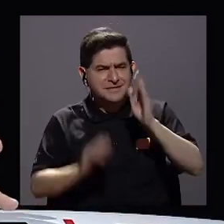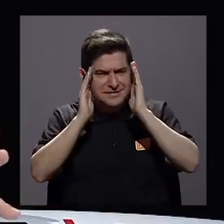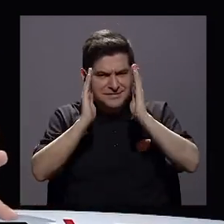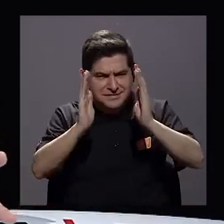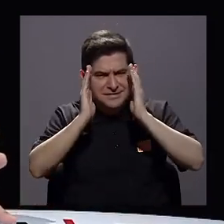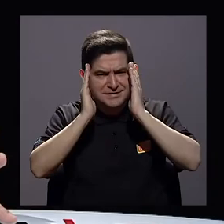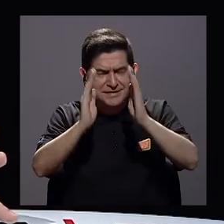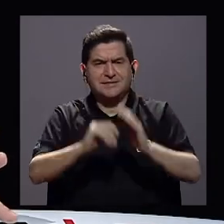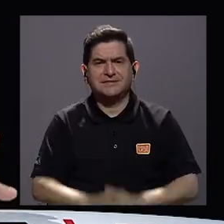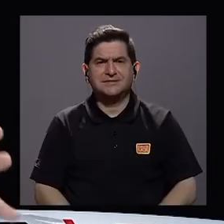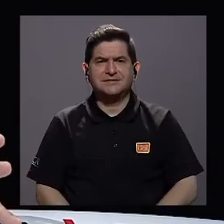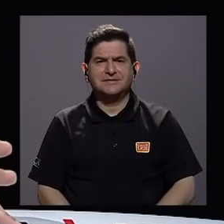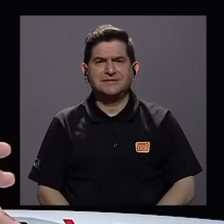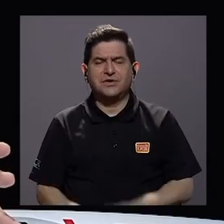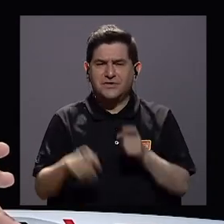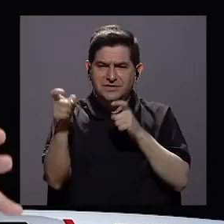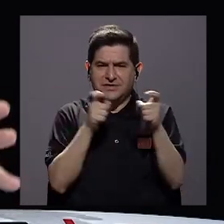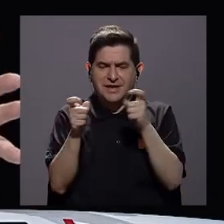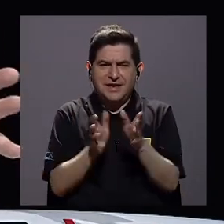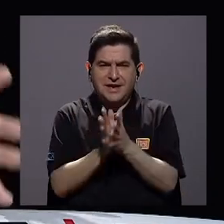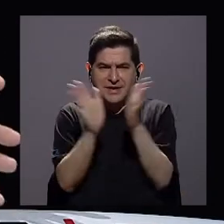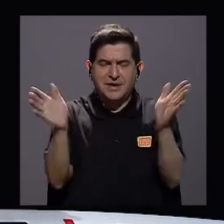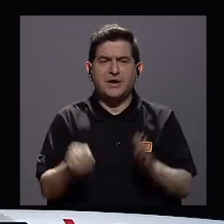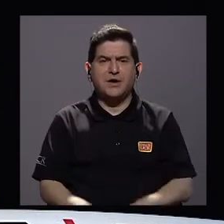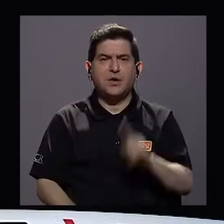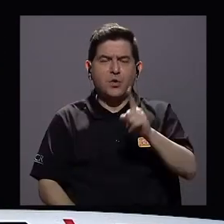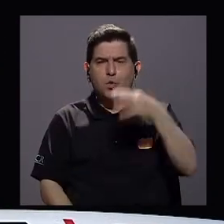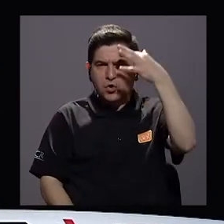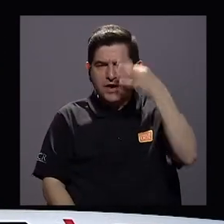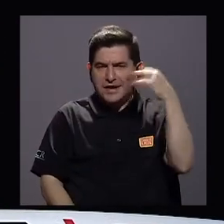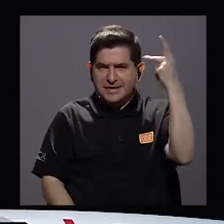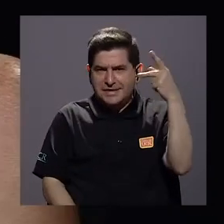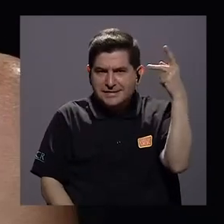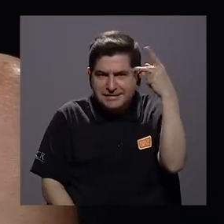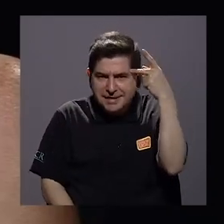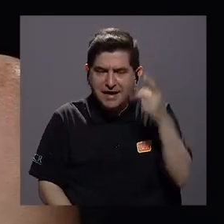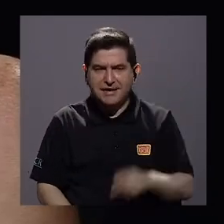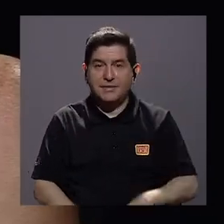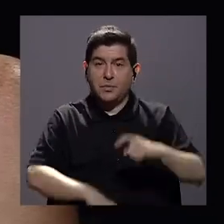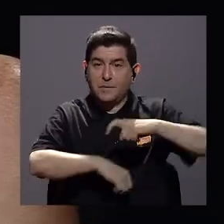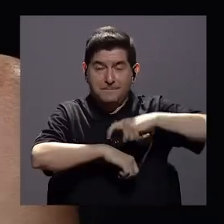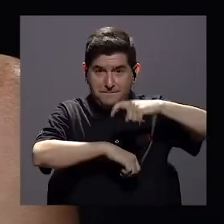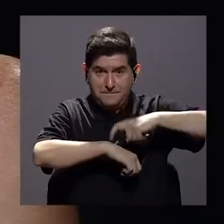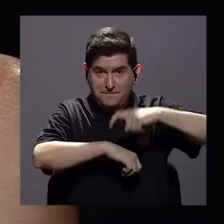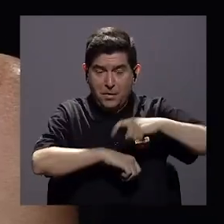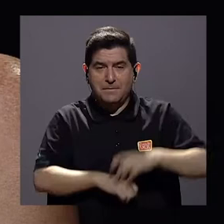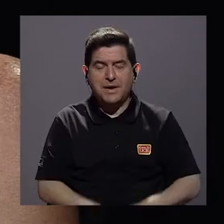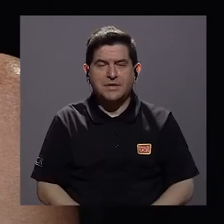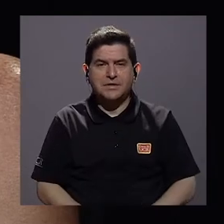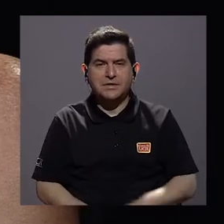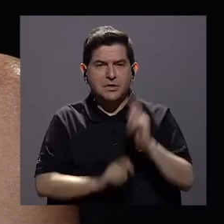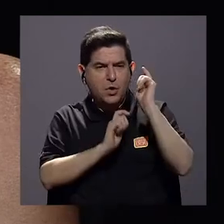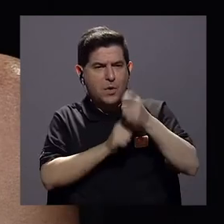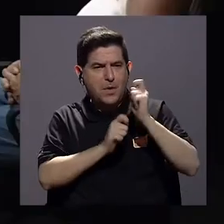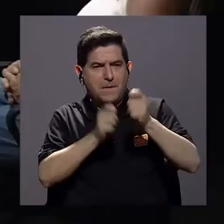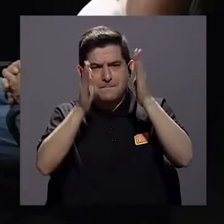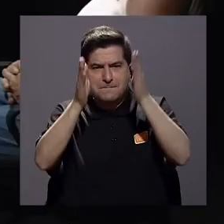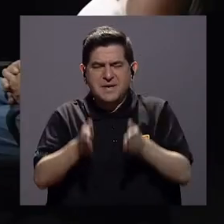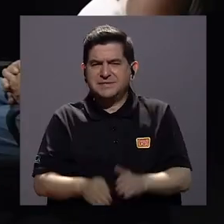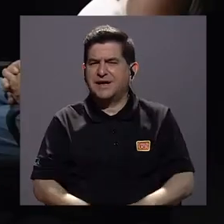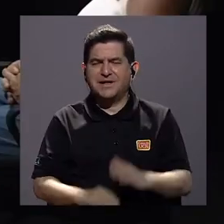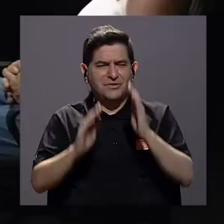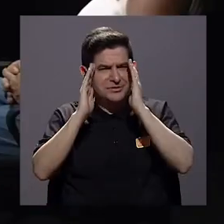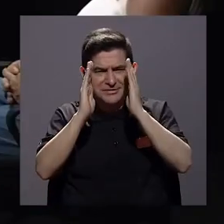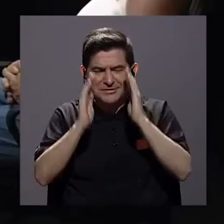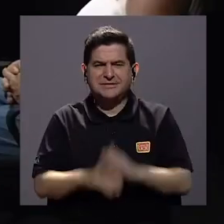abarcarse desde la administración pública una posición política y es un momento en el que los pescadores están muy descuidados.